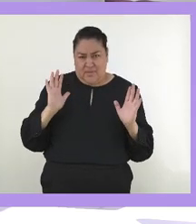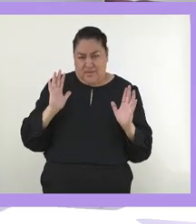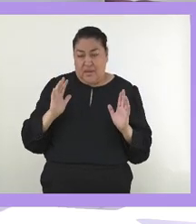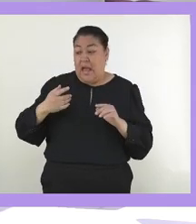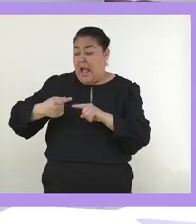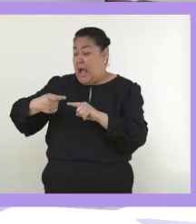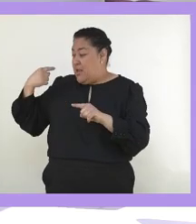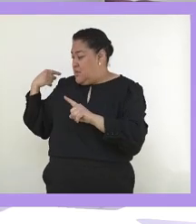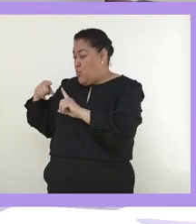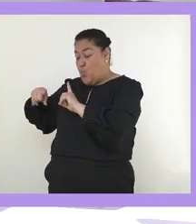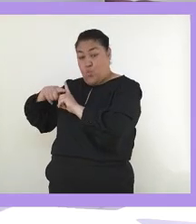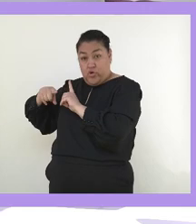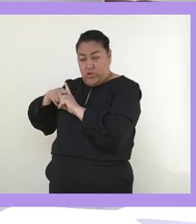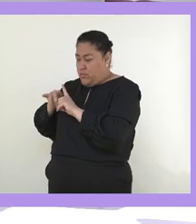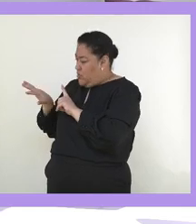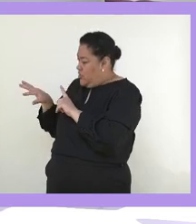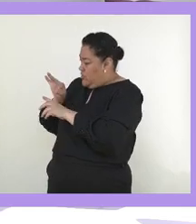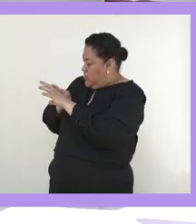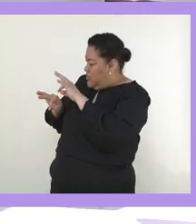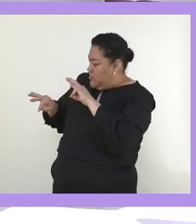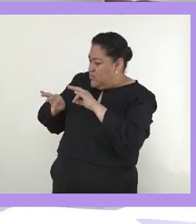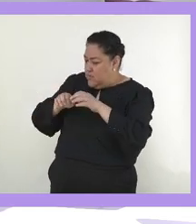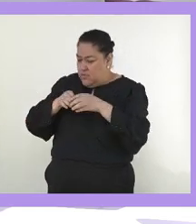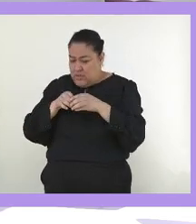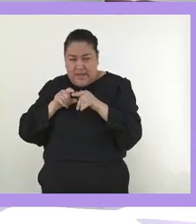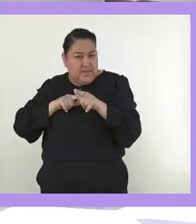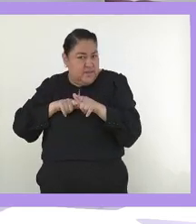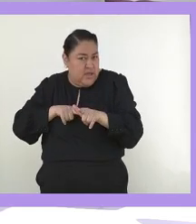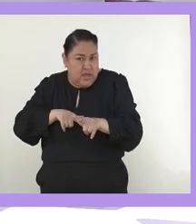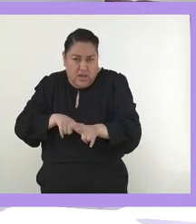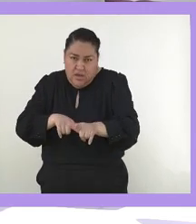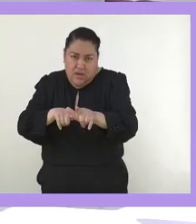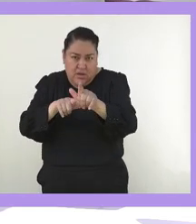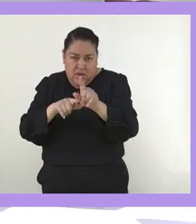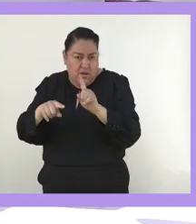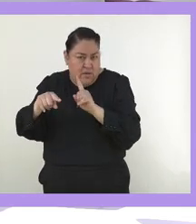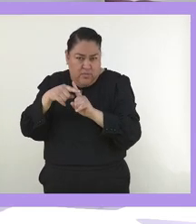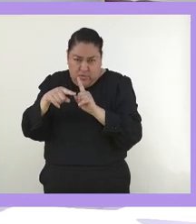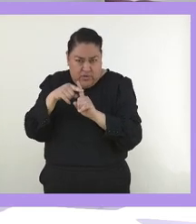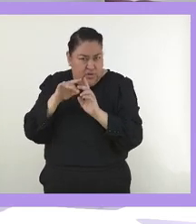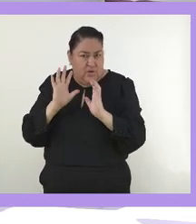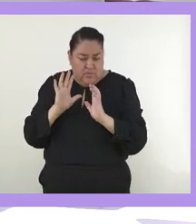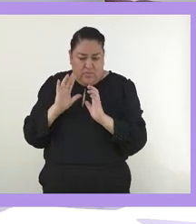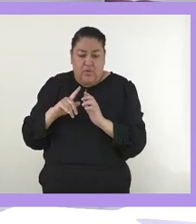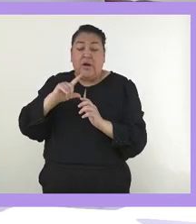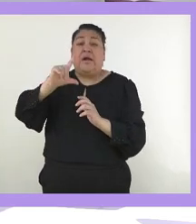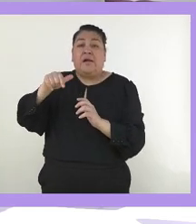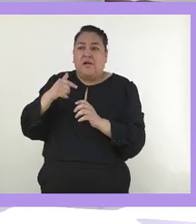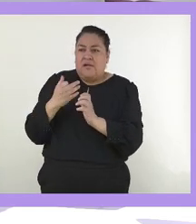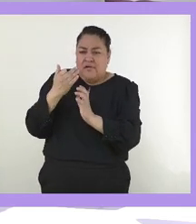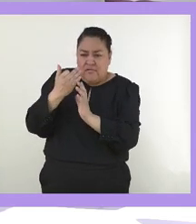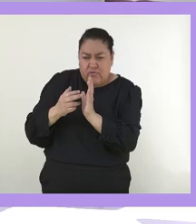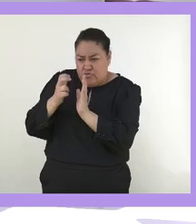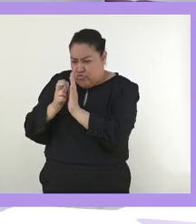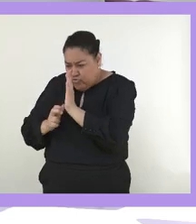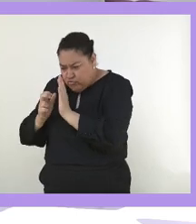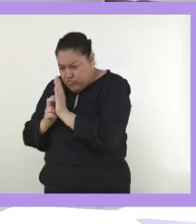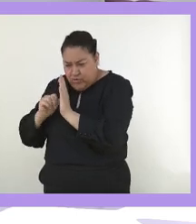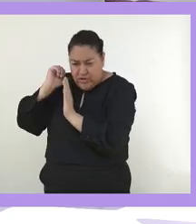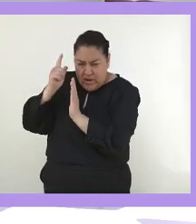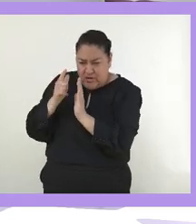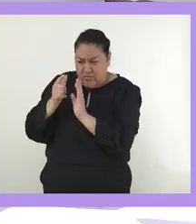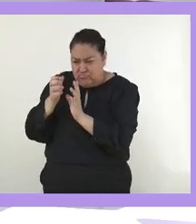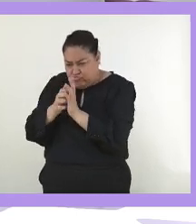Y tratar de este readaptar reenfocar y seguir